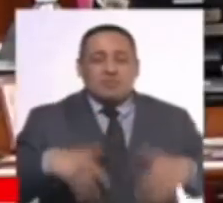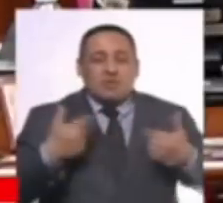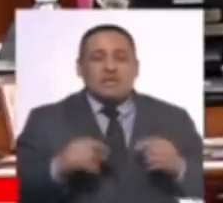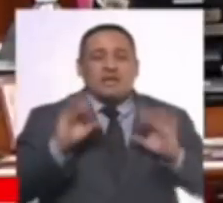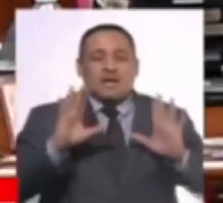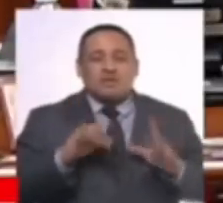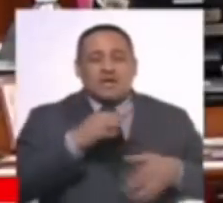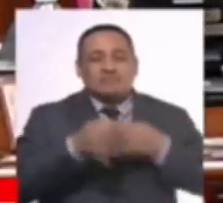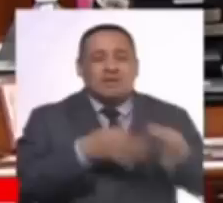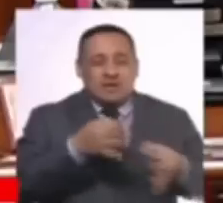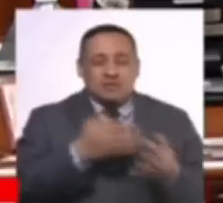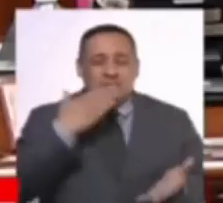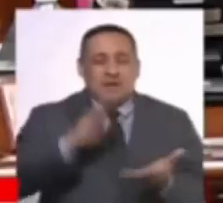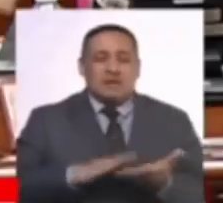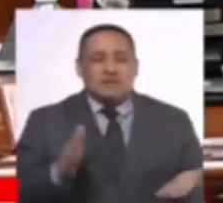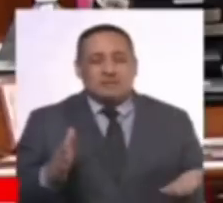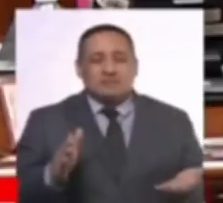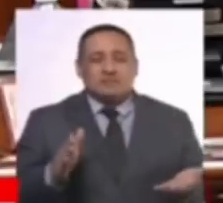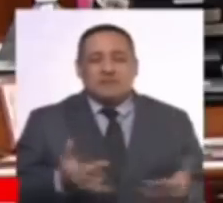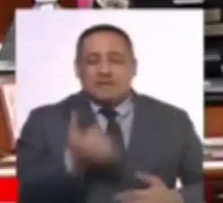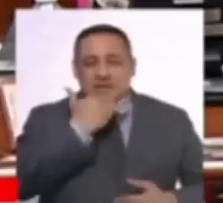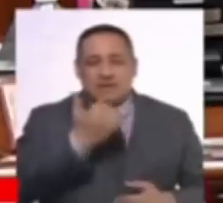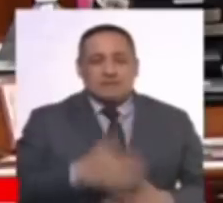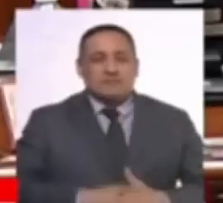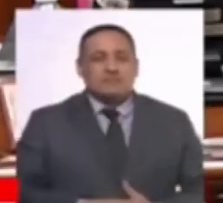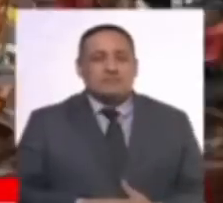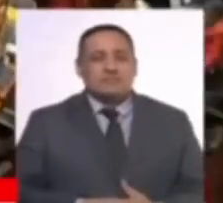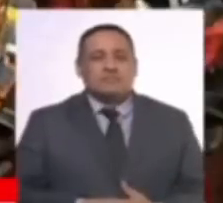haber sido interpretado de manera errada, ¿no?